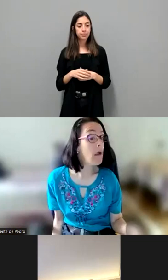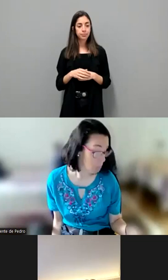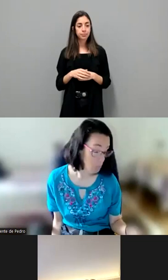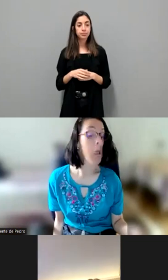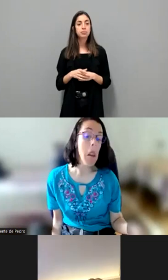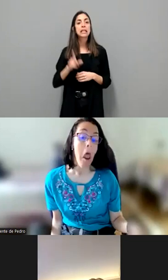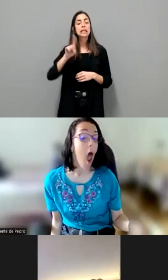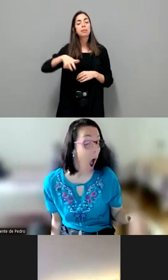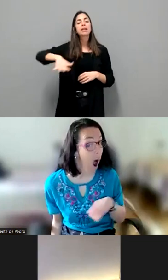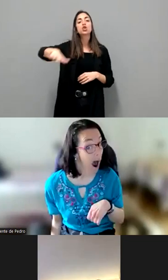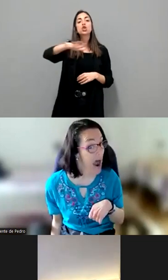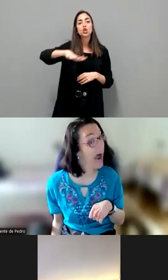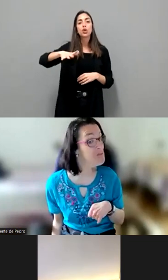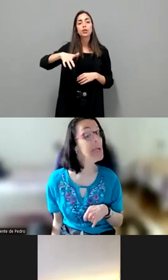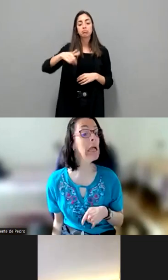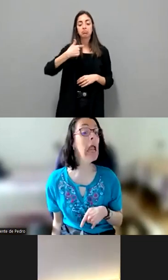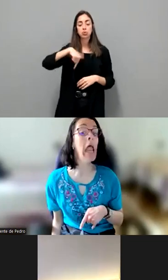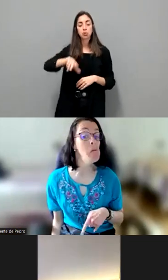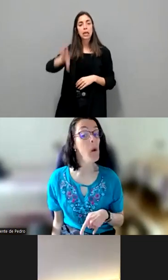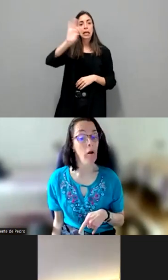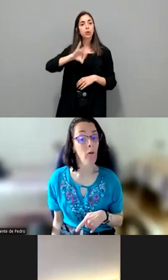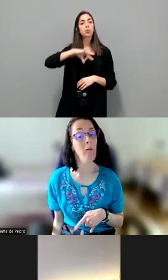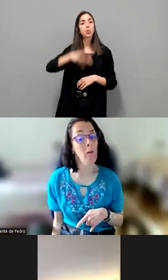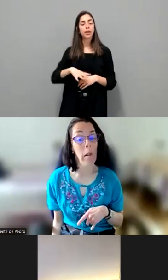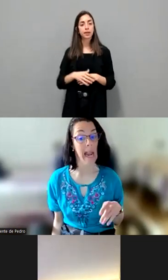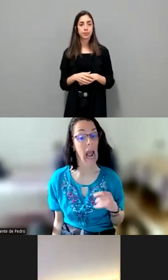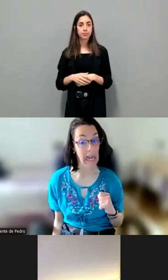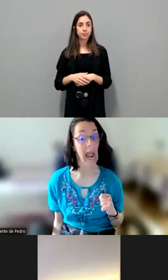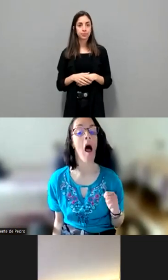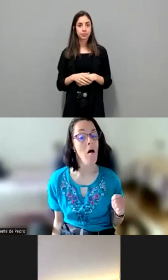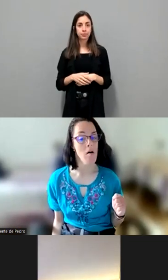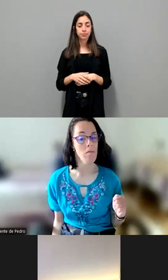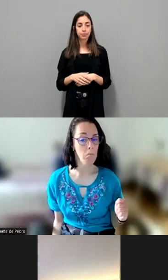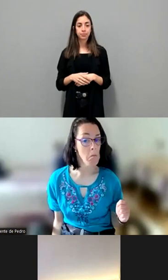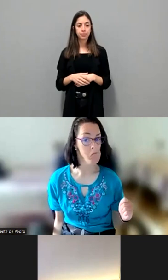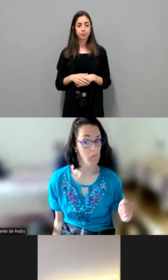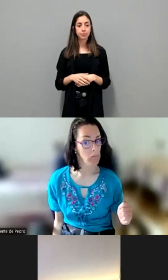¿Y dónde? A mí me gustaría.